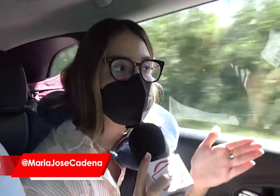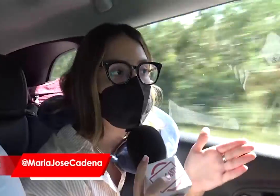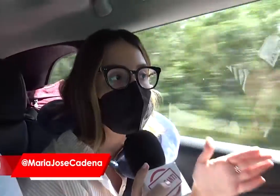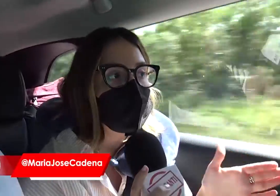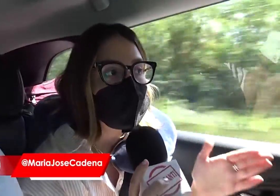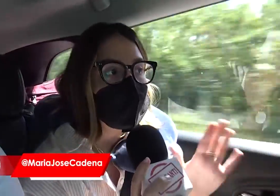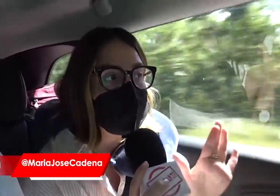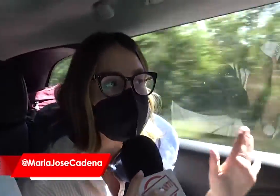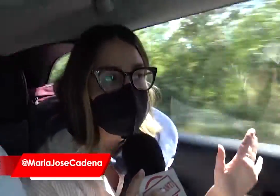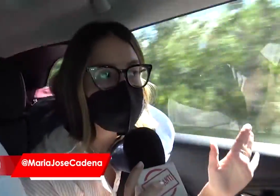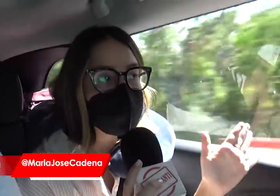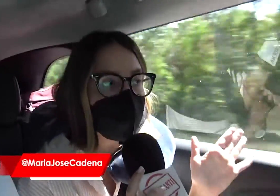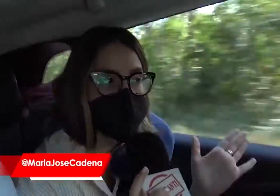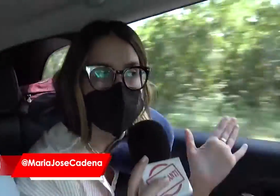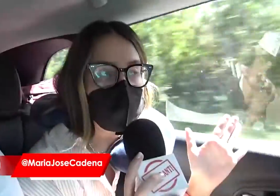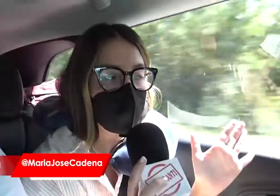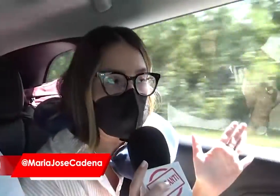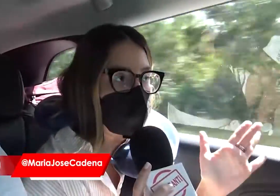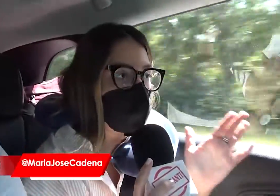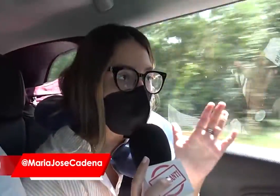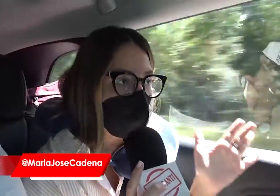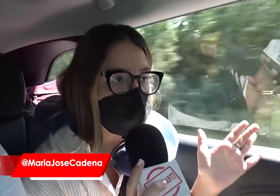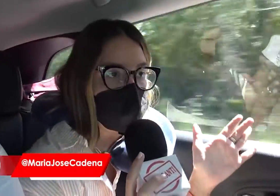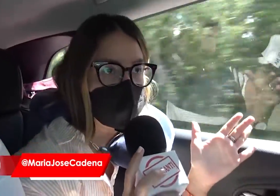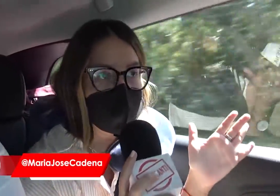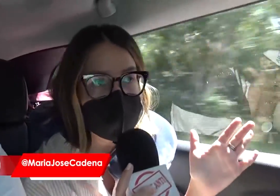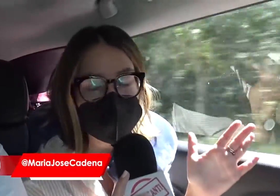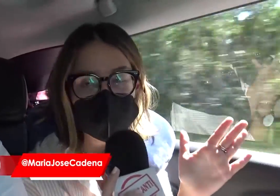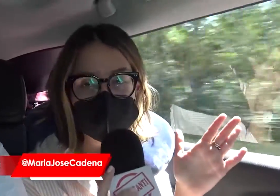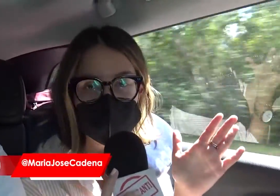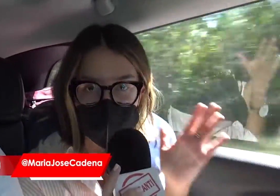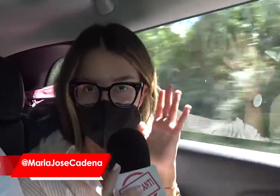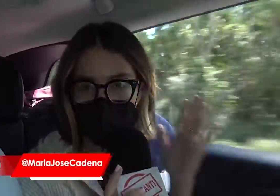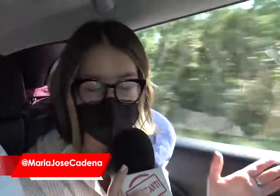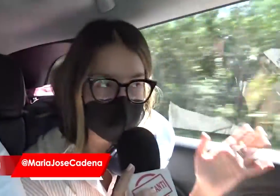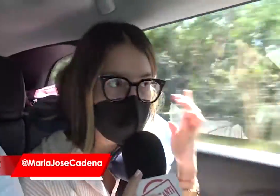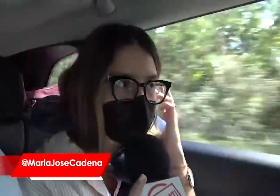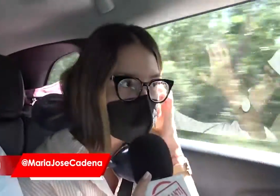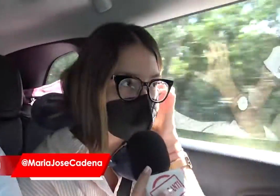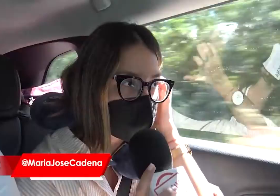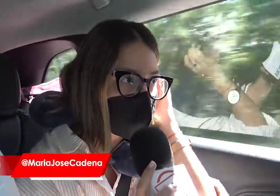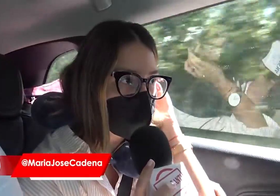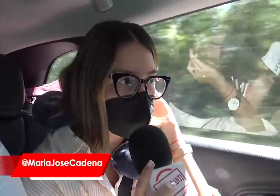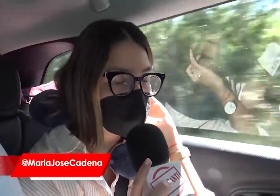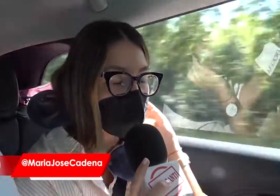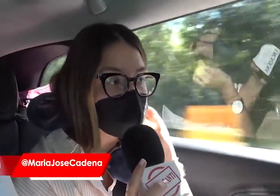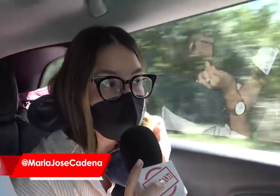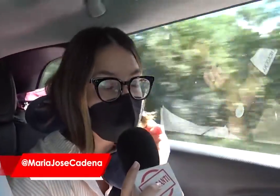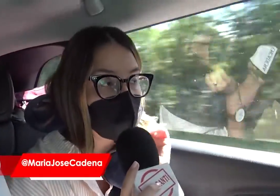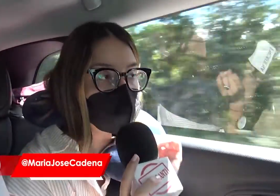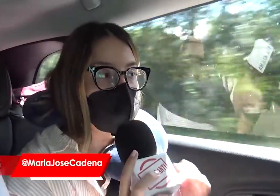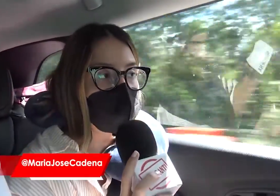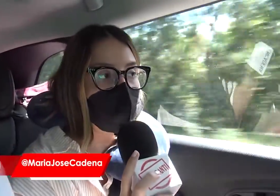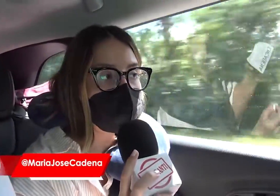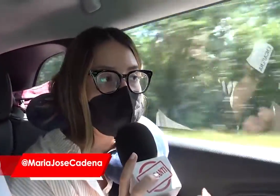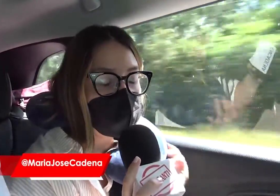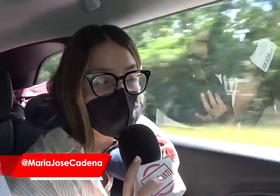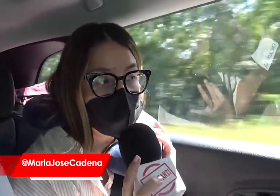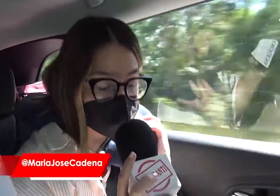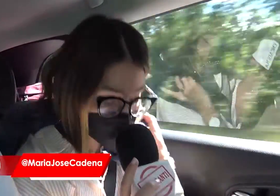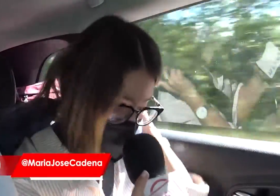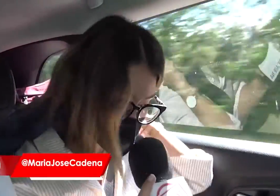avancen. Pero pues bueno, vamos a confiar de que esté a tiempo este proyecto y vamos a